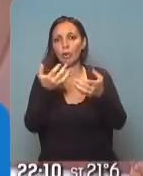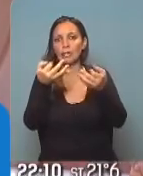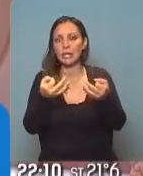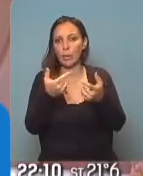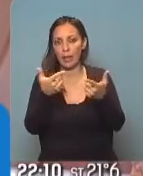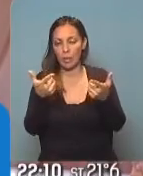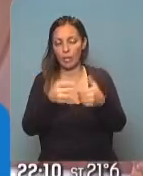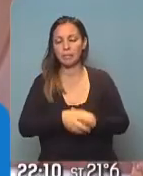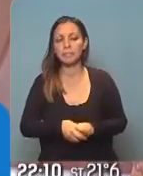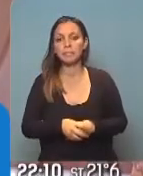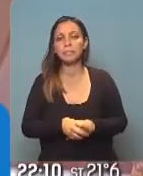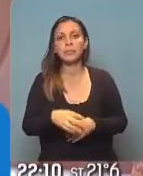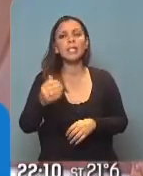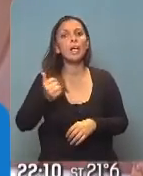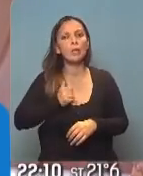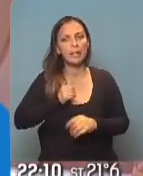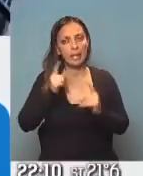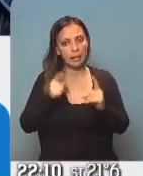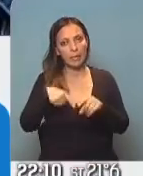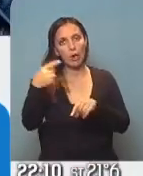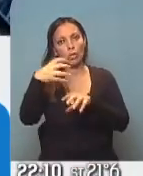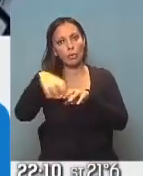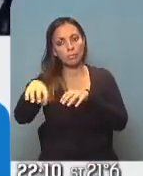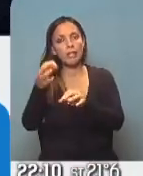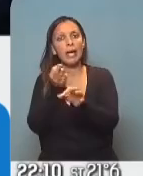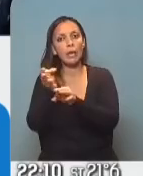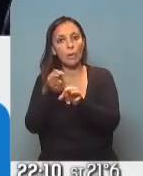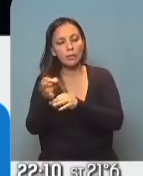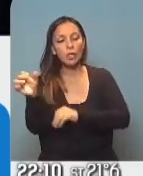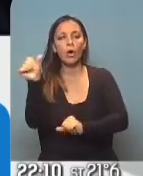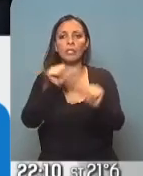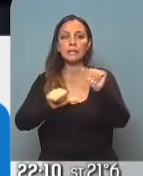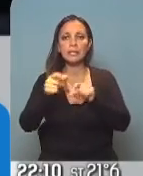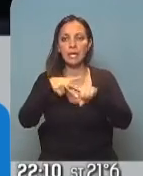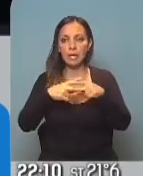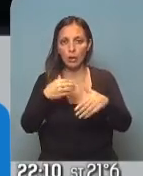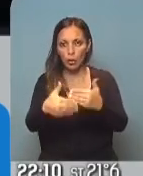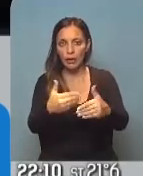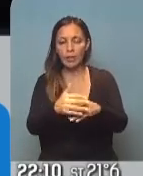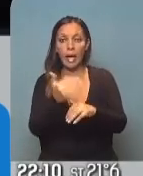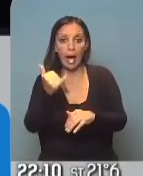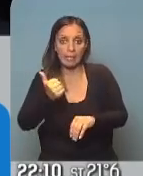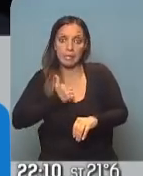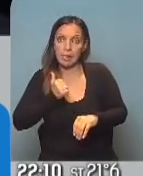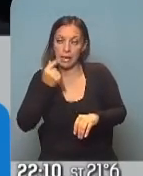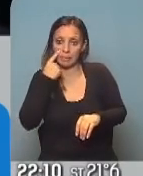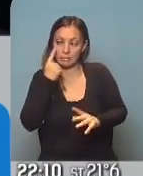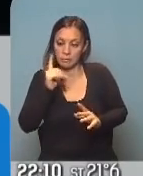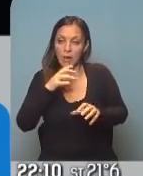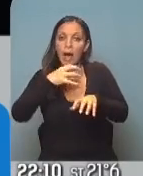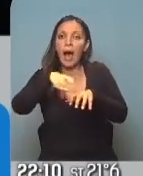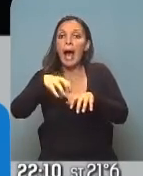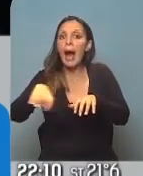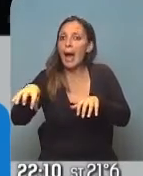ocupan solo de eso, porque también han sido designados en educación, en ciencia y tecnología, es decir, hay militares en áreas que no